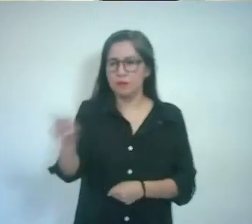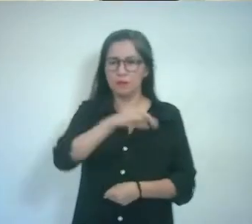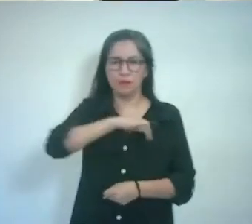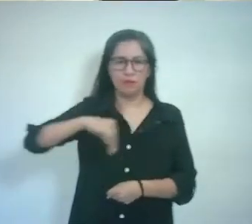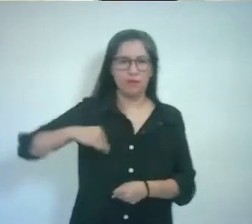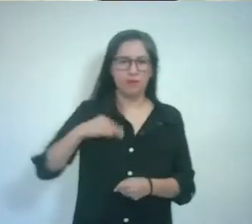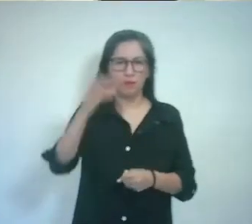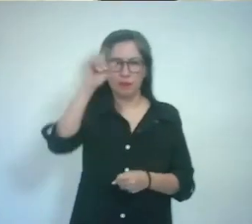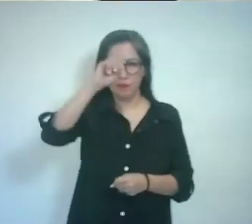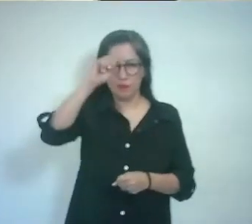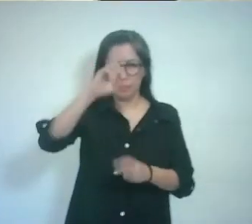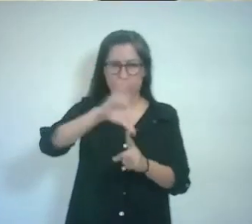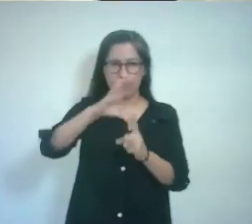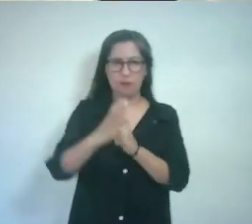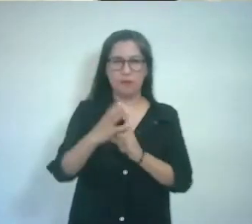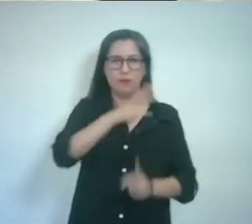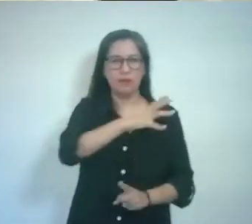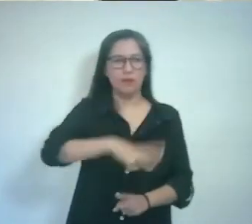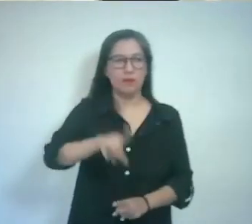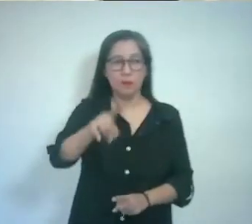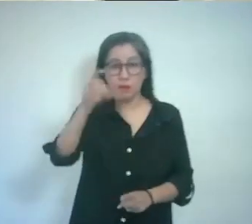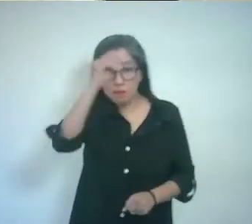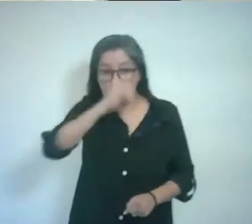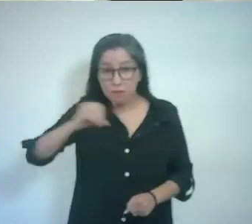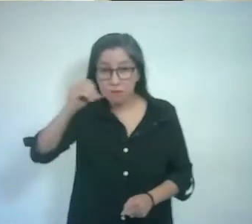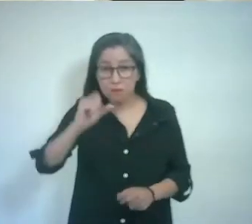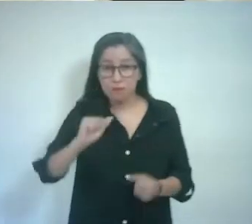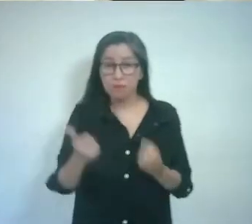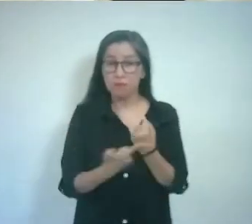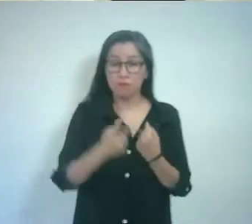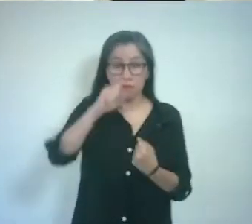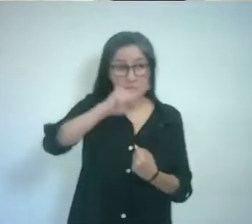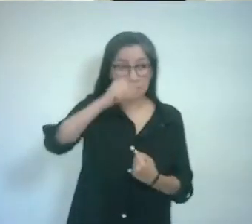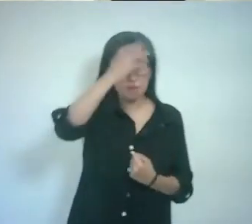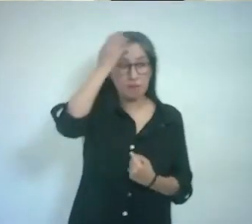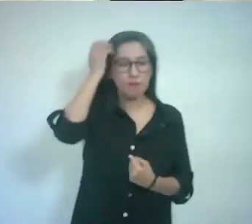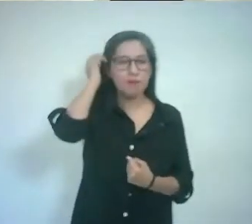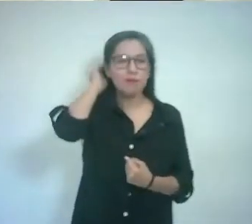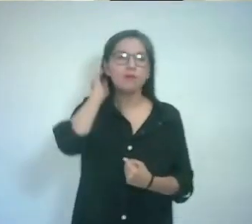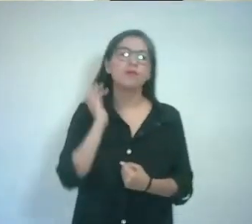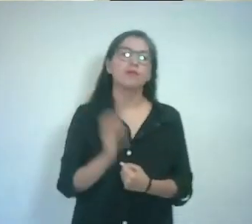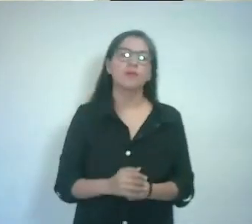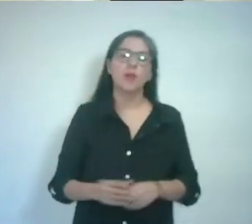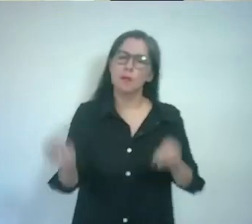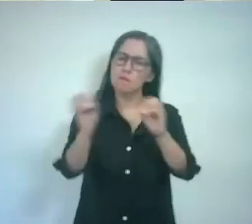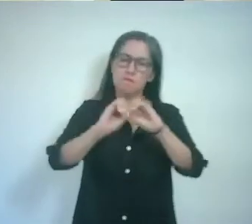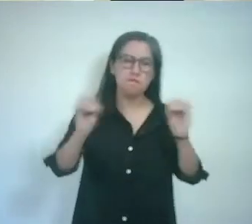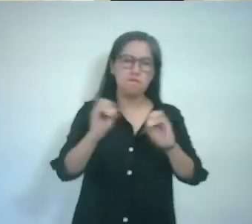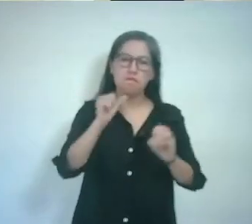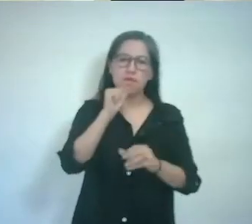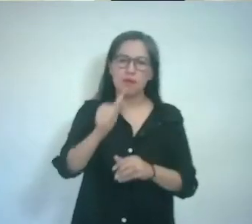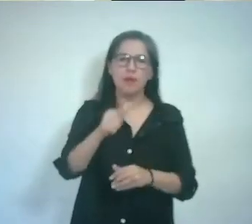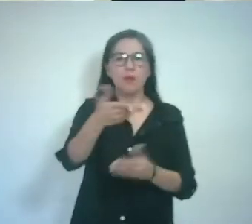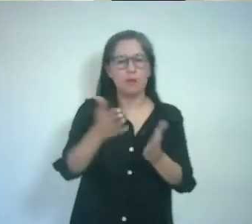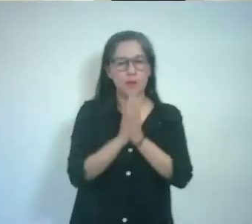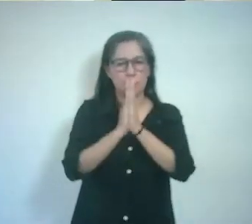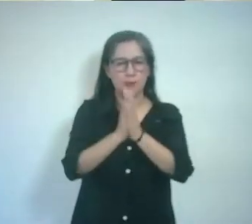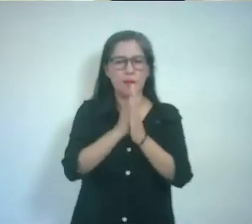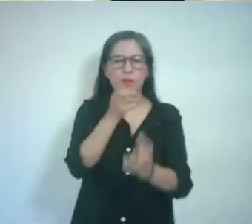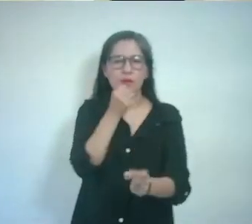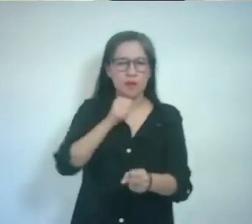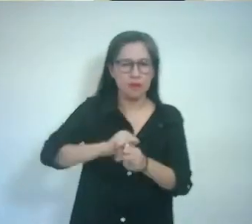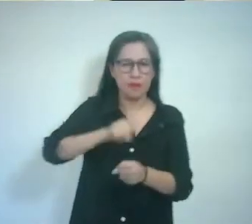si tienen alguna observación al orden del día. Si no hay intervención, por favor, secretario, tome la